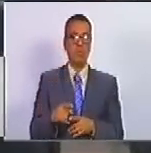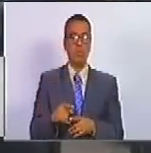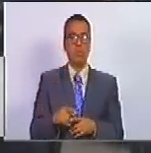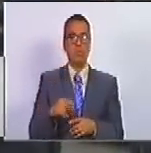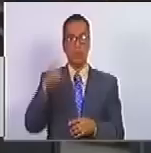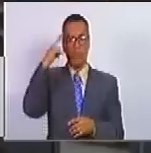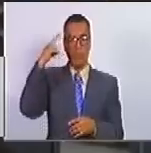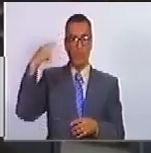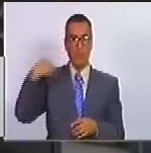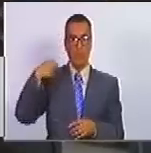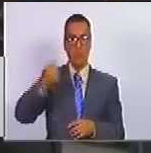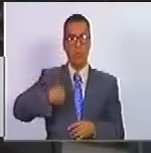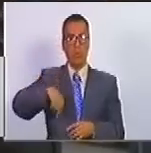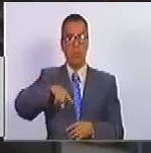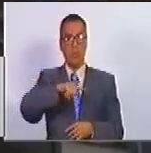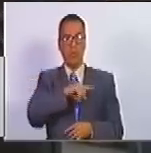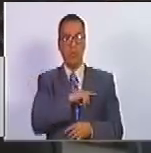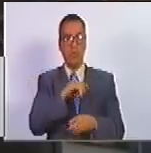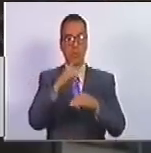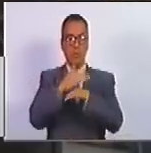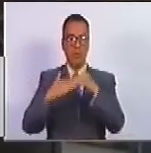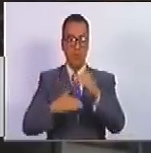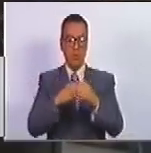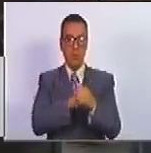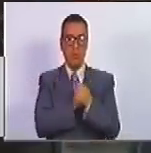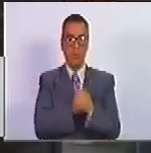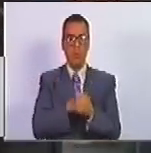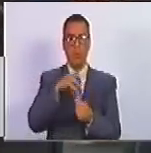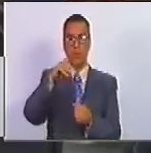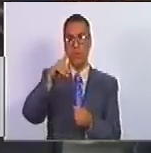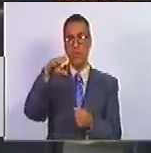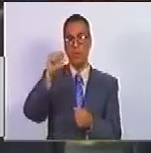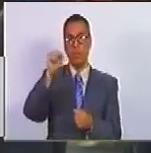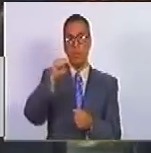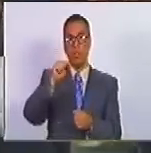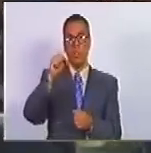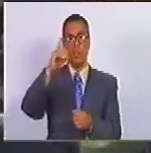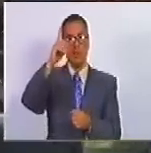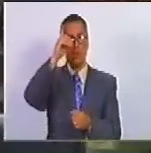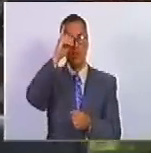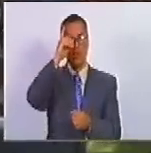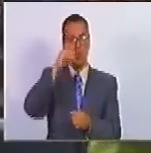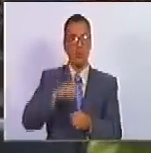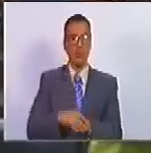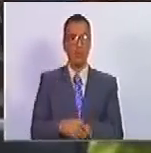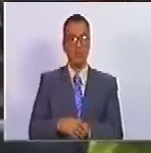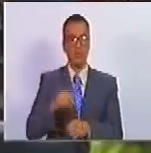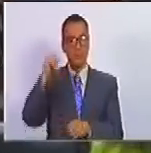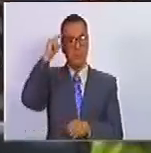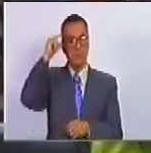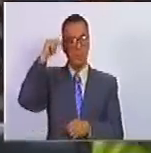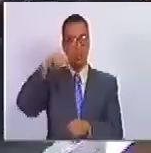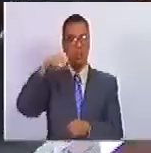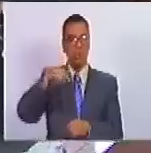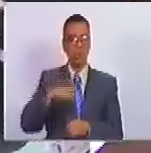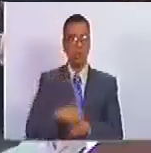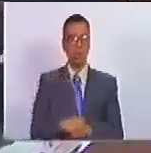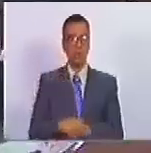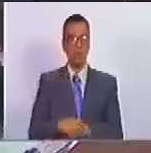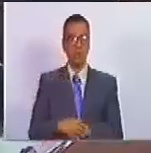orgullosos de nuestra querida vicepresidenta Delcy Rodríguez, que